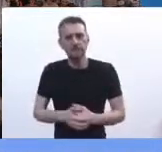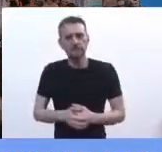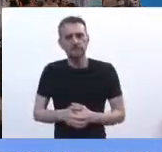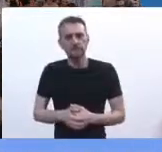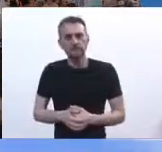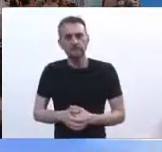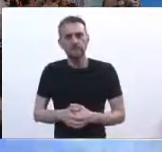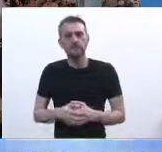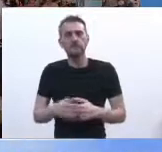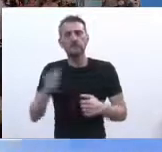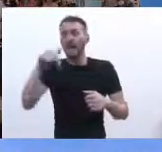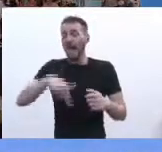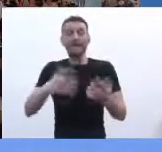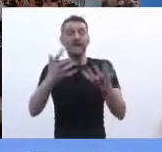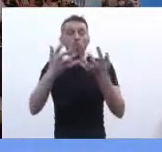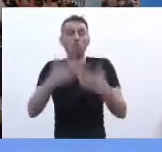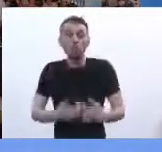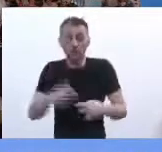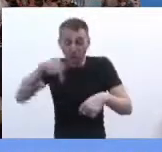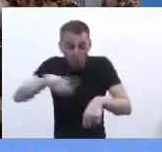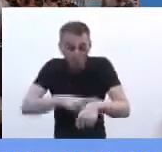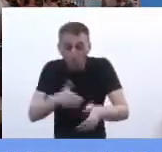que no es oportuno este proyecto